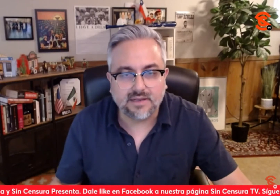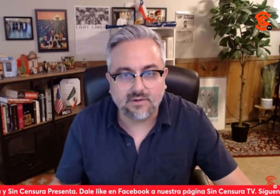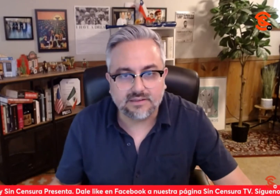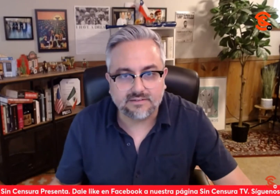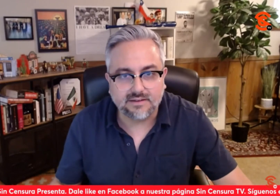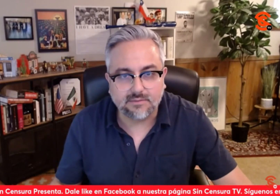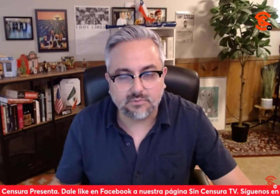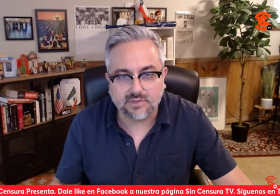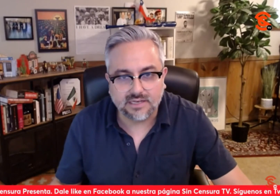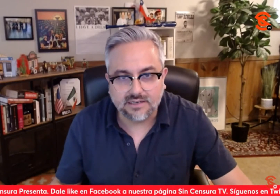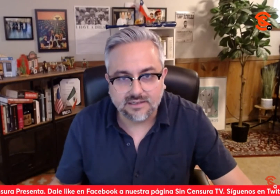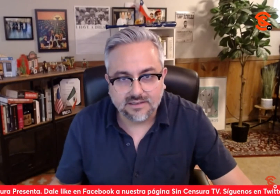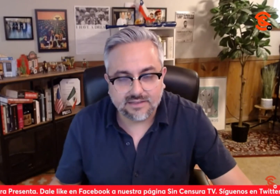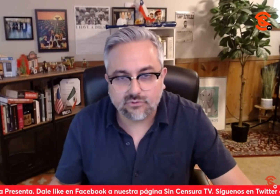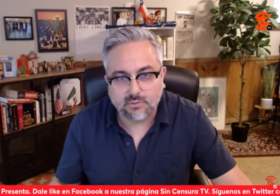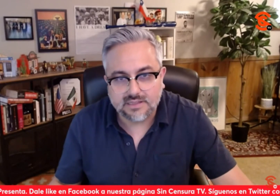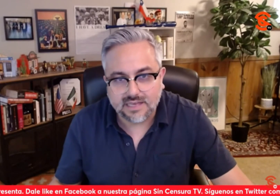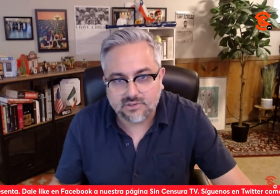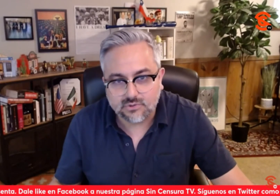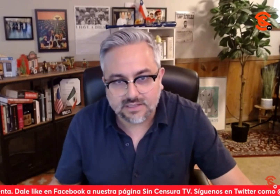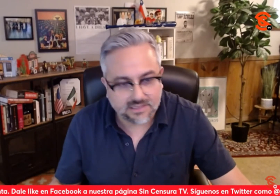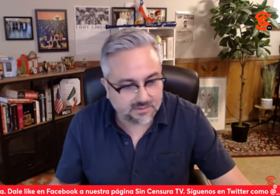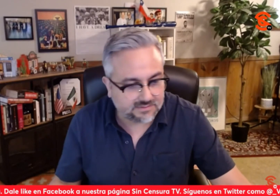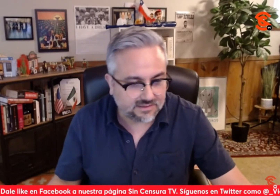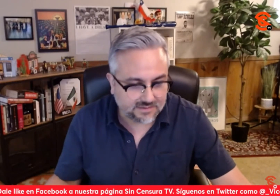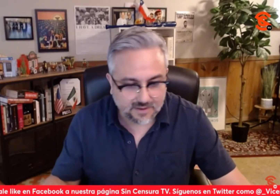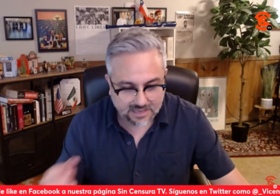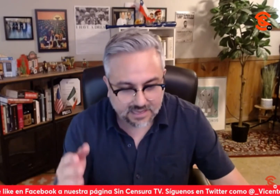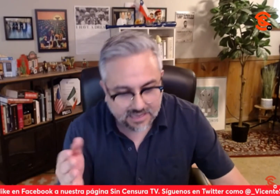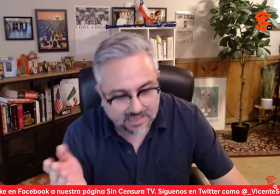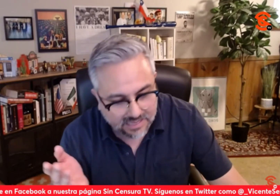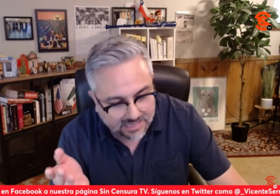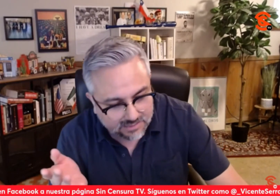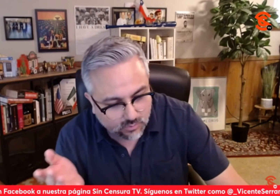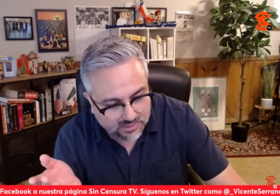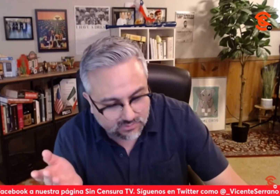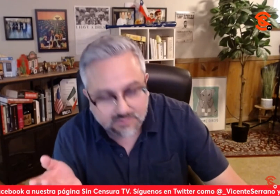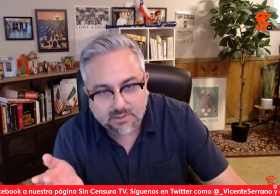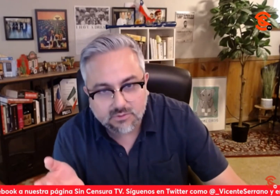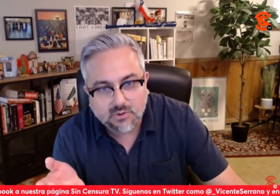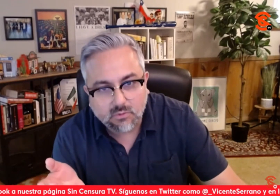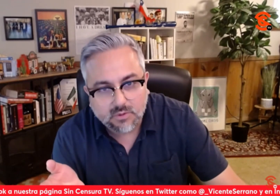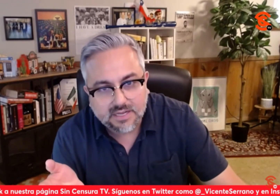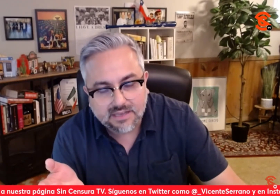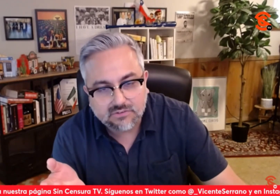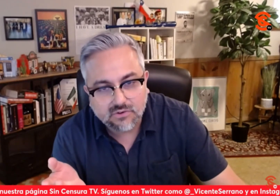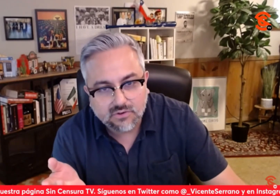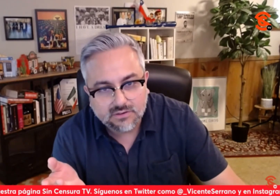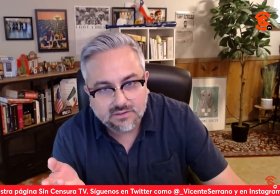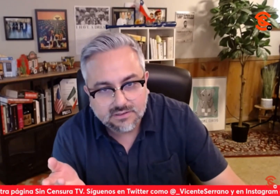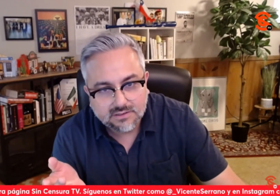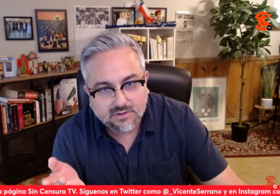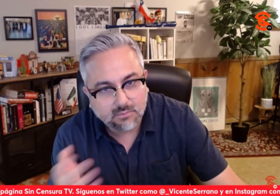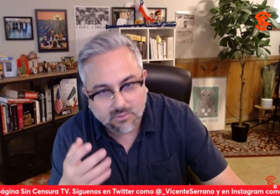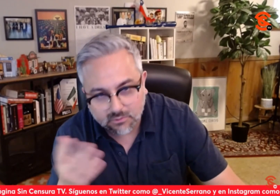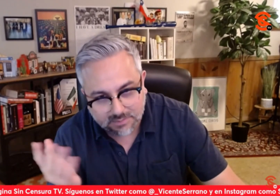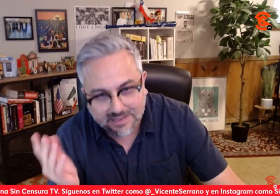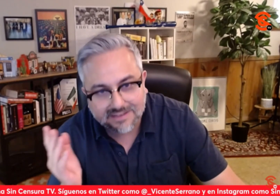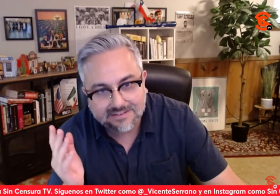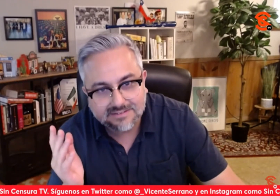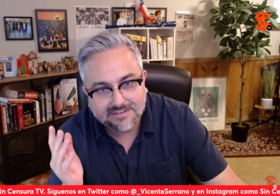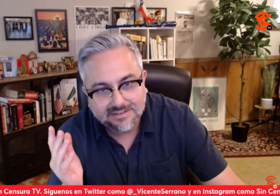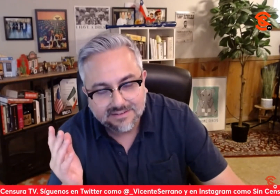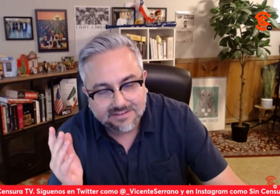Salinas Pliego al decir que pues él en su vida ha hecho una entrevista. Dice, hay dueños de medios de comunicación como